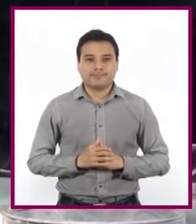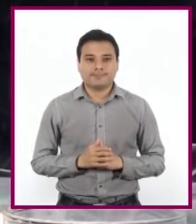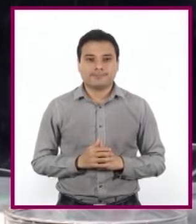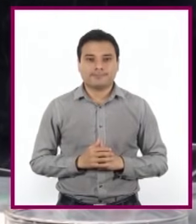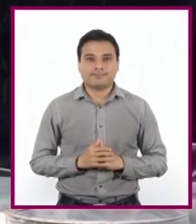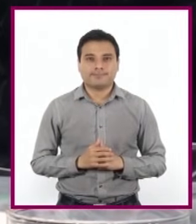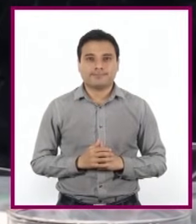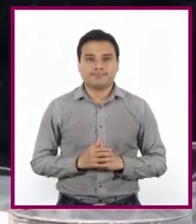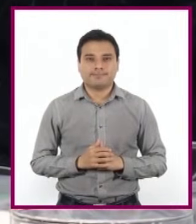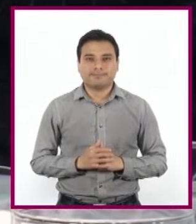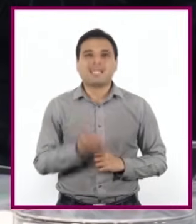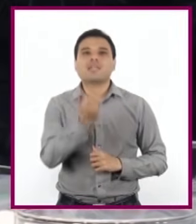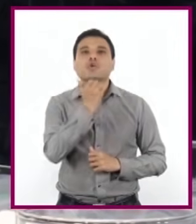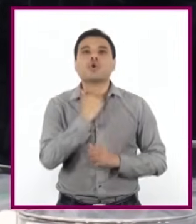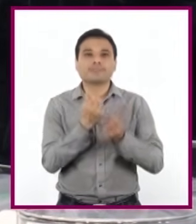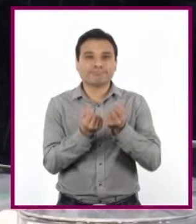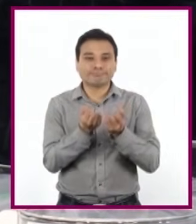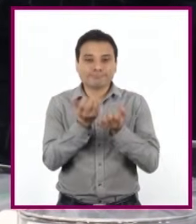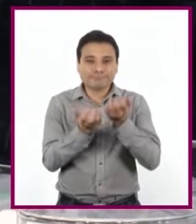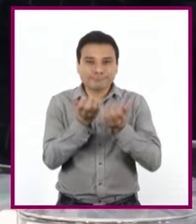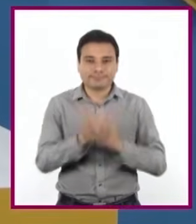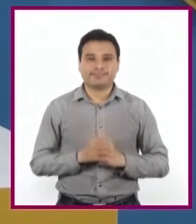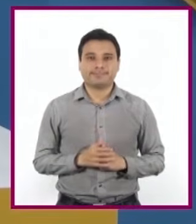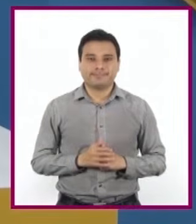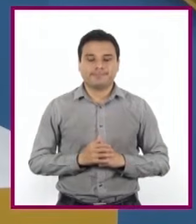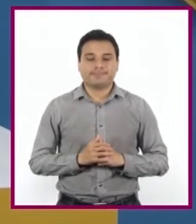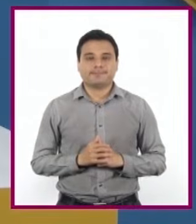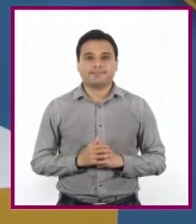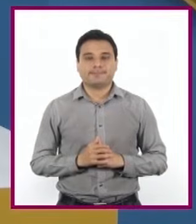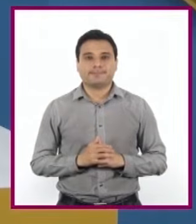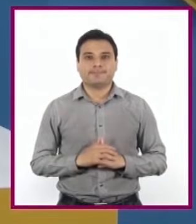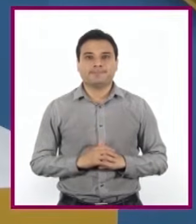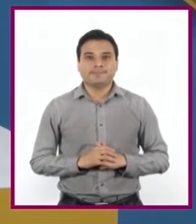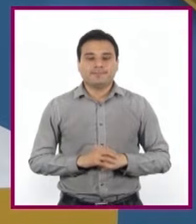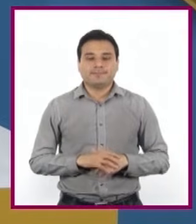Con la ayuda de la lámpara de alcohol vamos a someter a calentamiento.